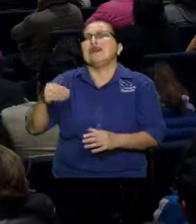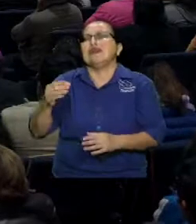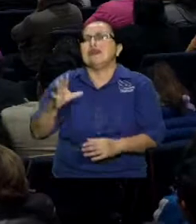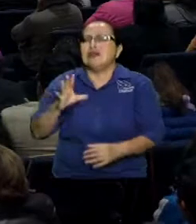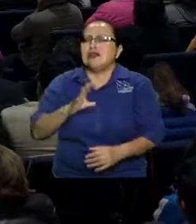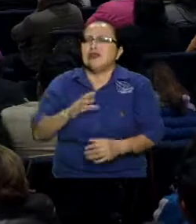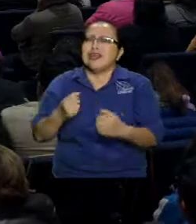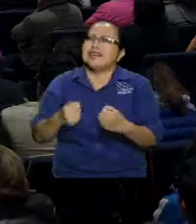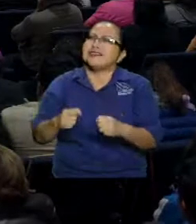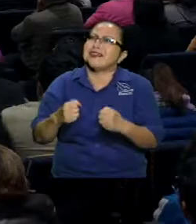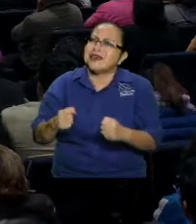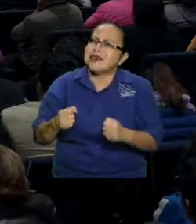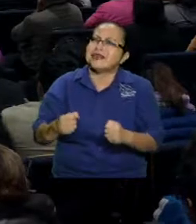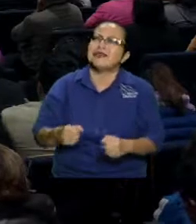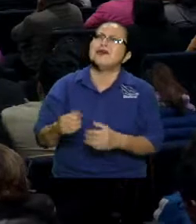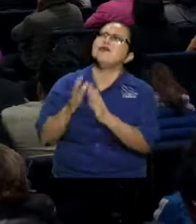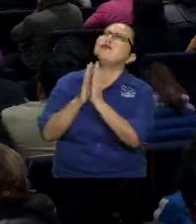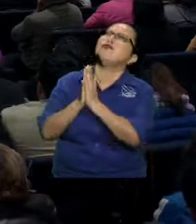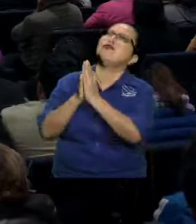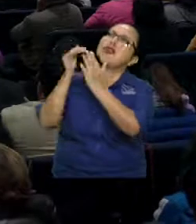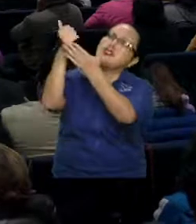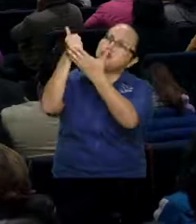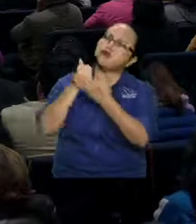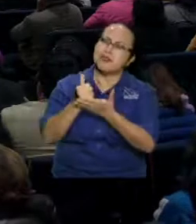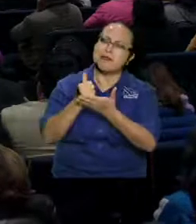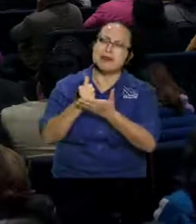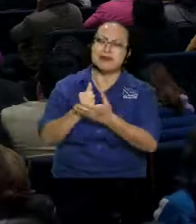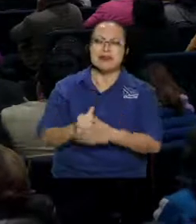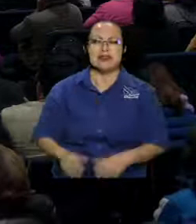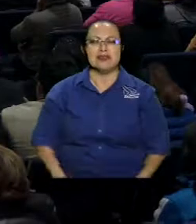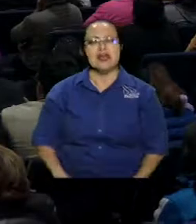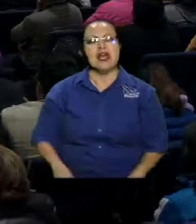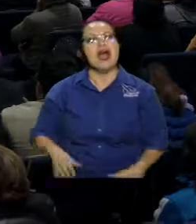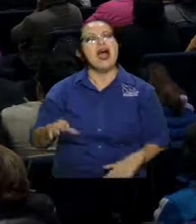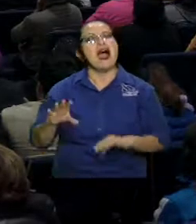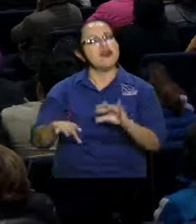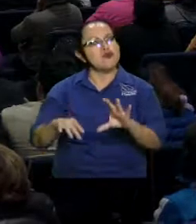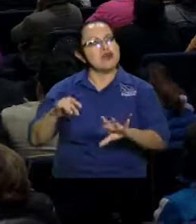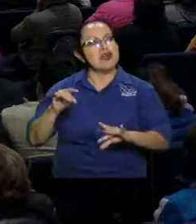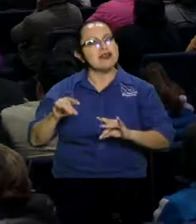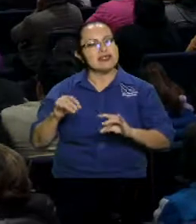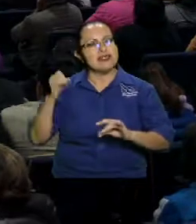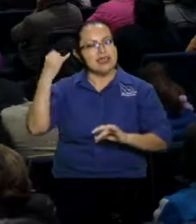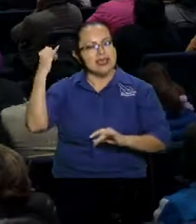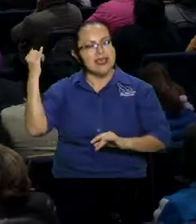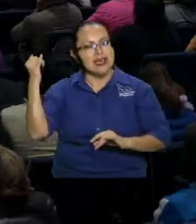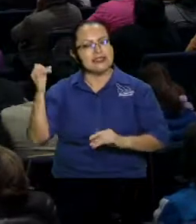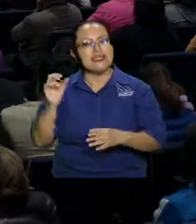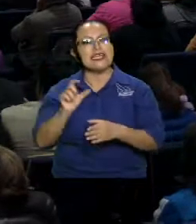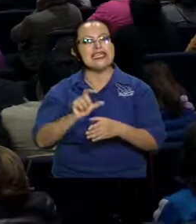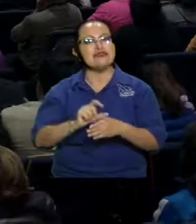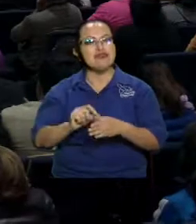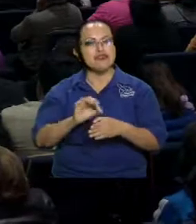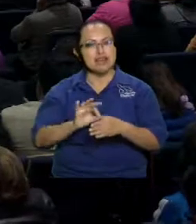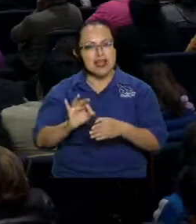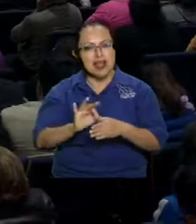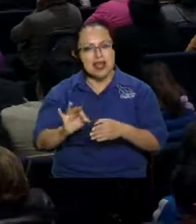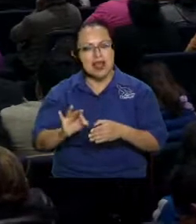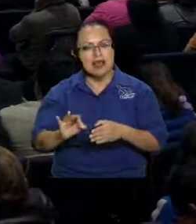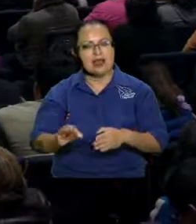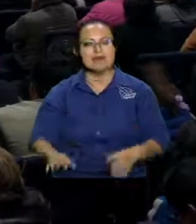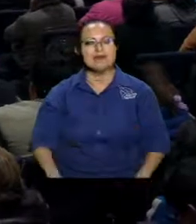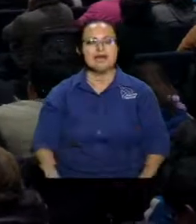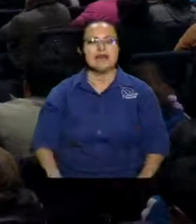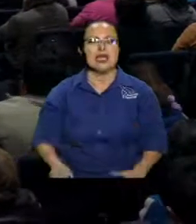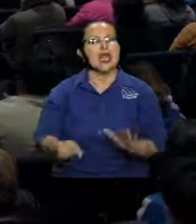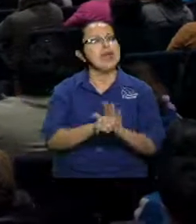Dime qué es lo que tengo que hacer. Y hay ideas de ideas, algunas que le funcionan a las personas y a mí no me parecen muchas, muy buenas, pero